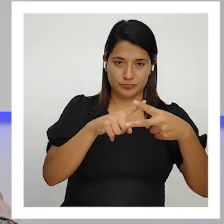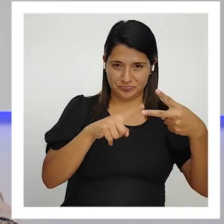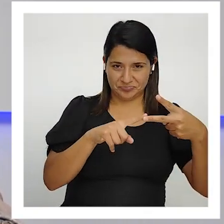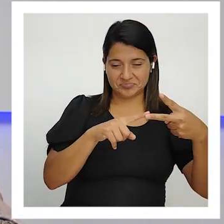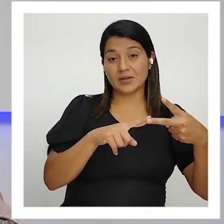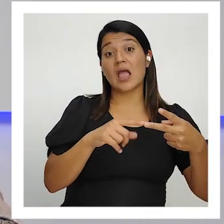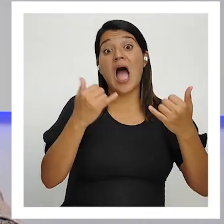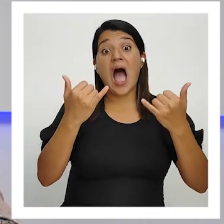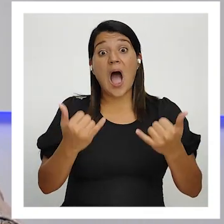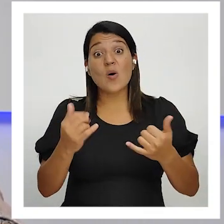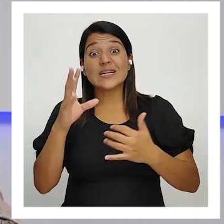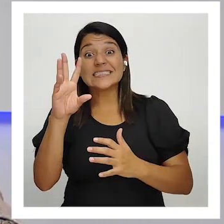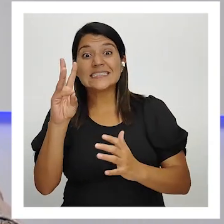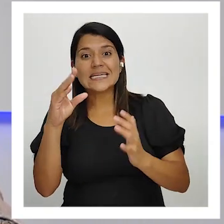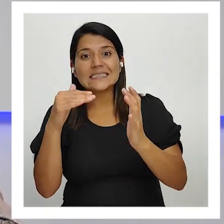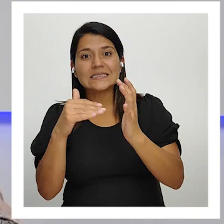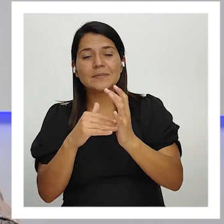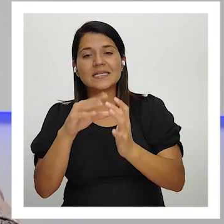6.612